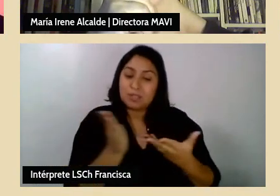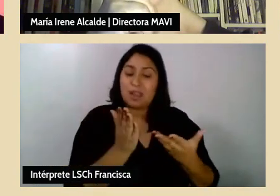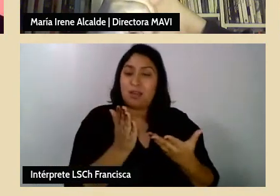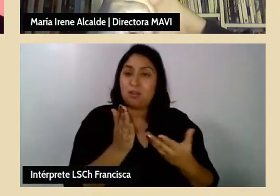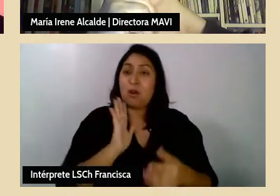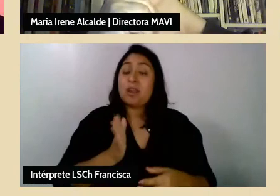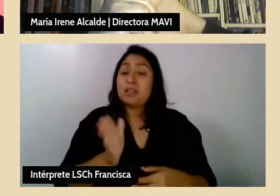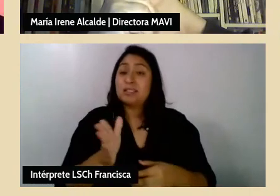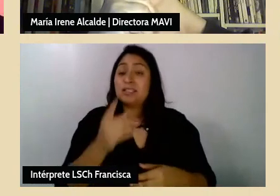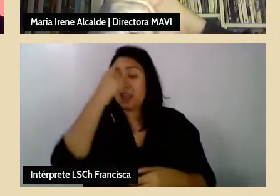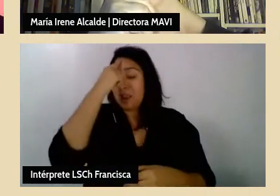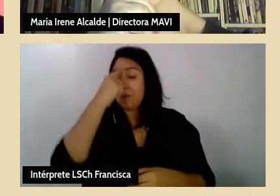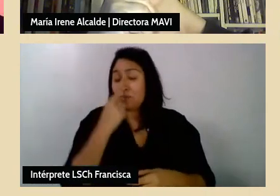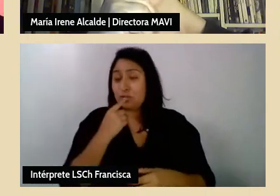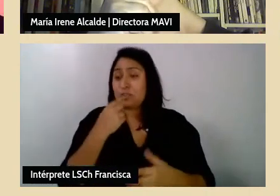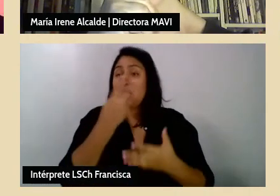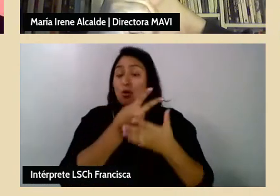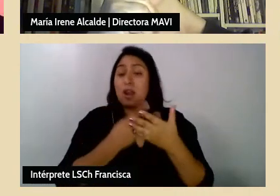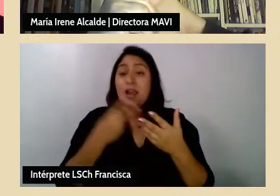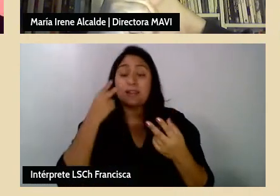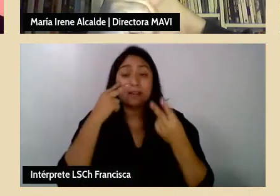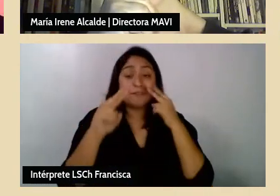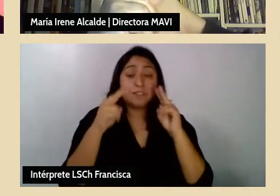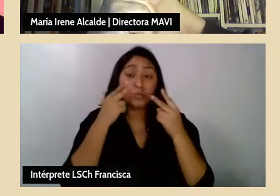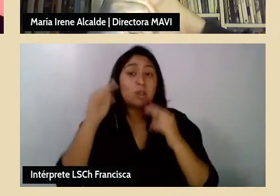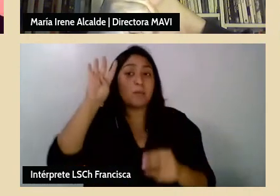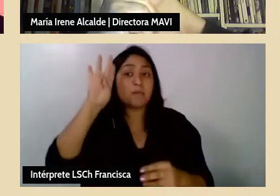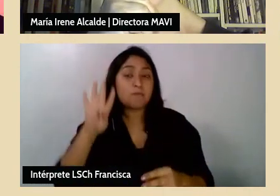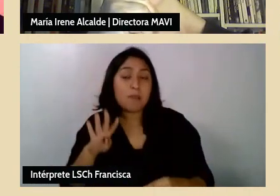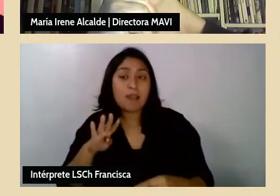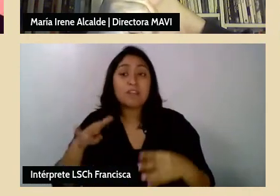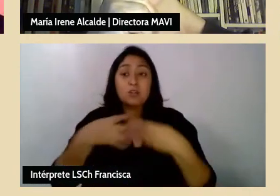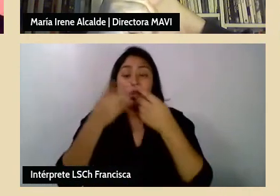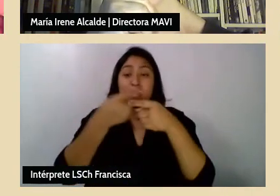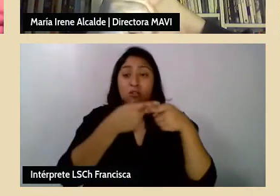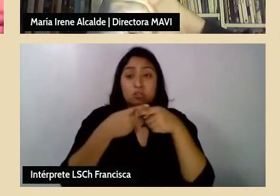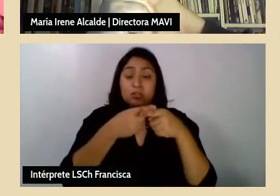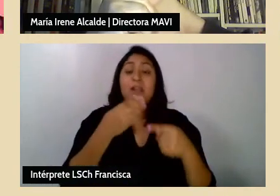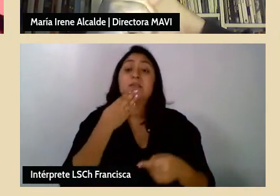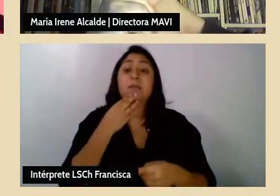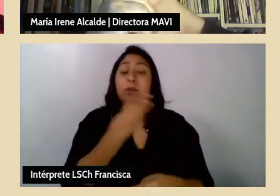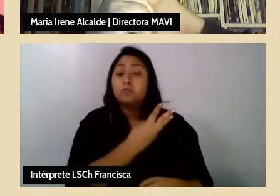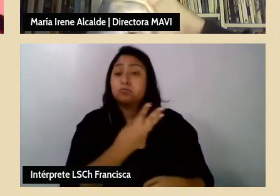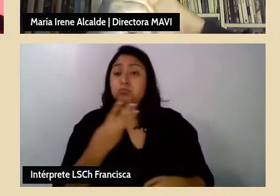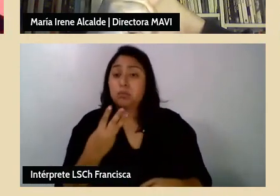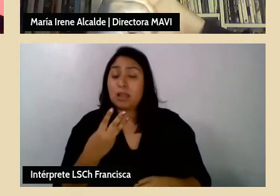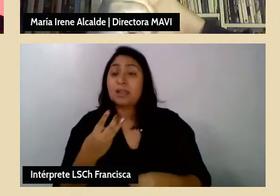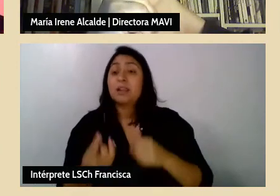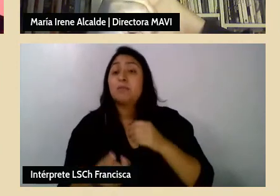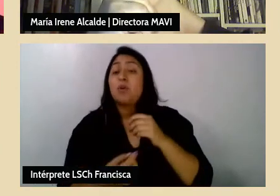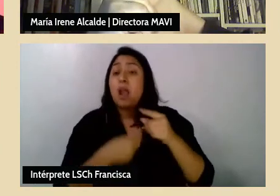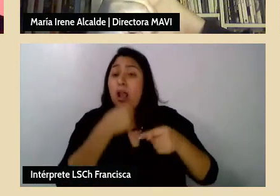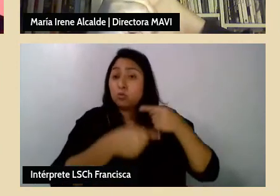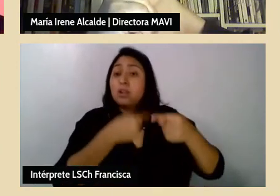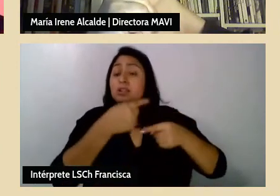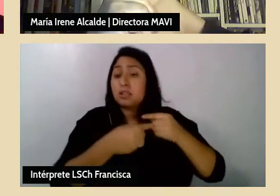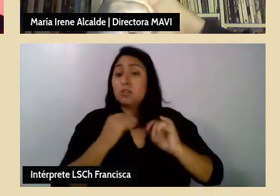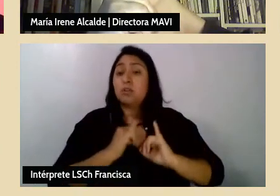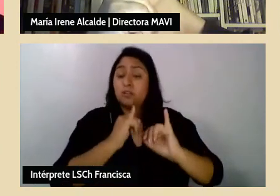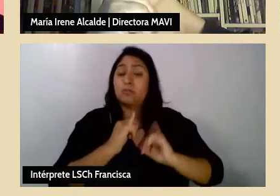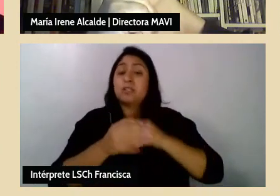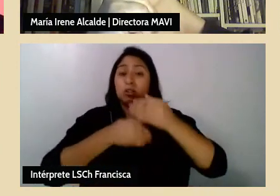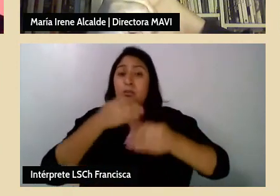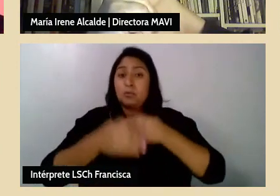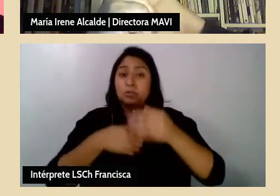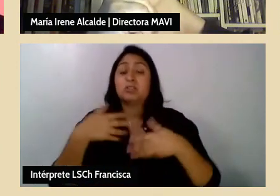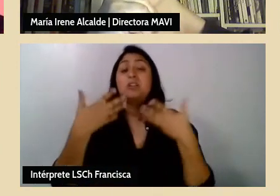Artes Visuales en todas sus redes sociales. También visiten su sitio web, donde van a estar actualizando mayor información de este proceso y lo que se viene ahora, que